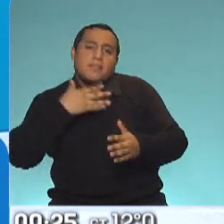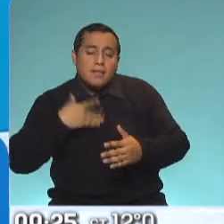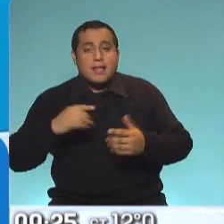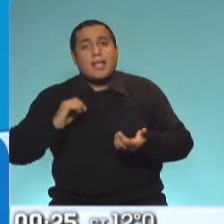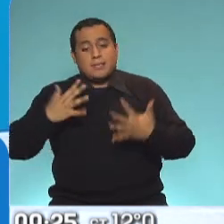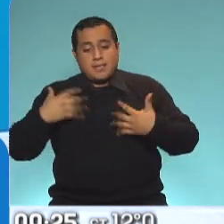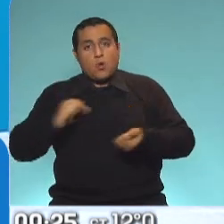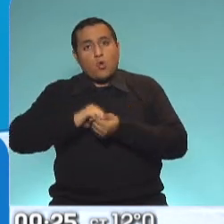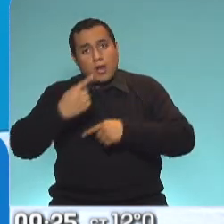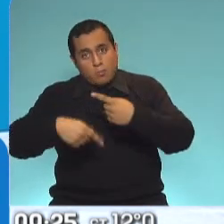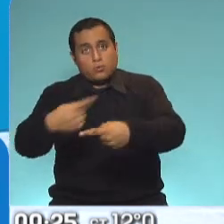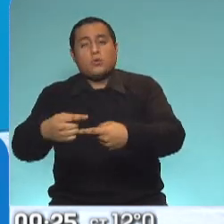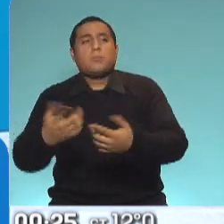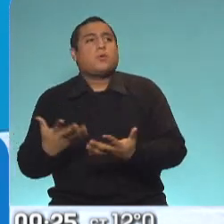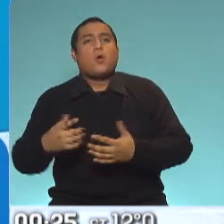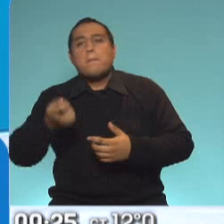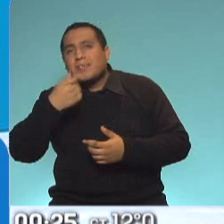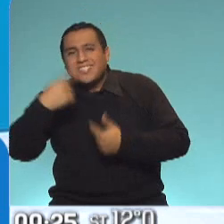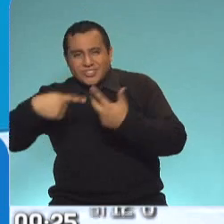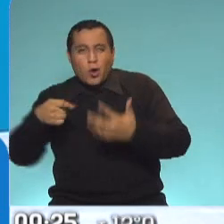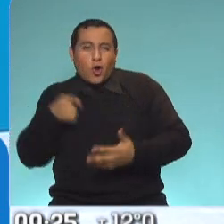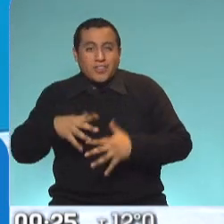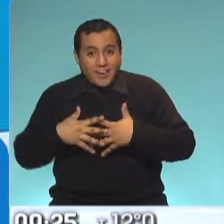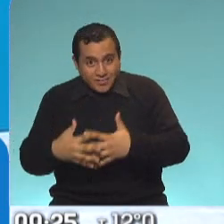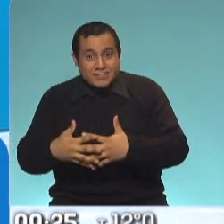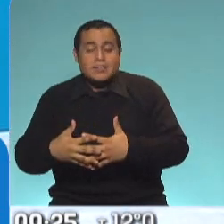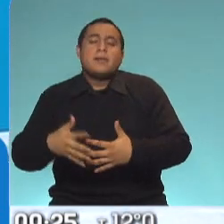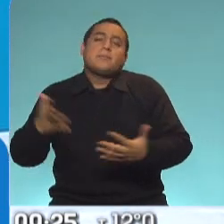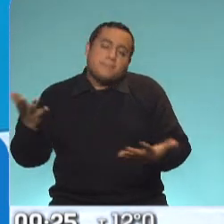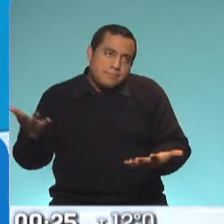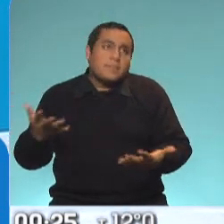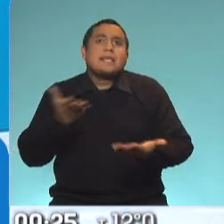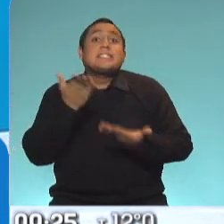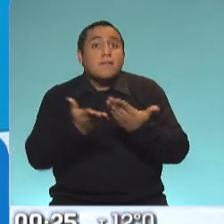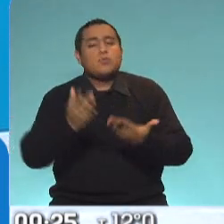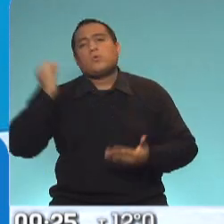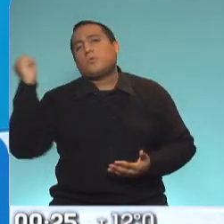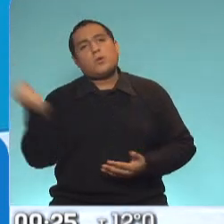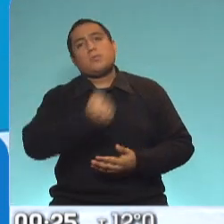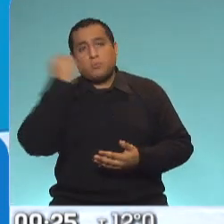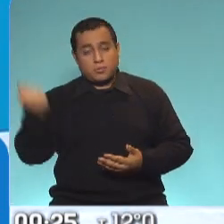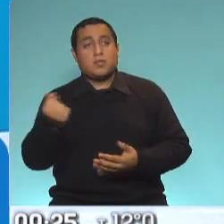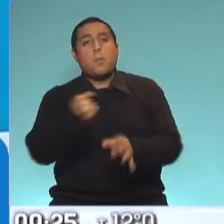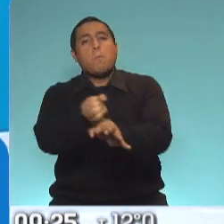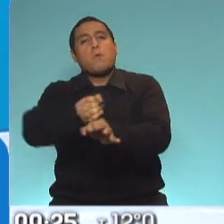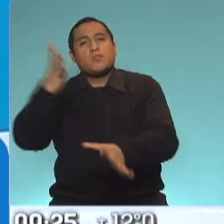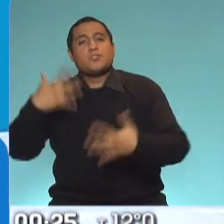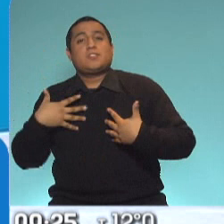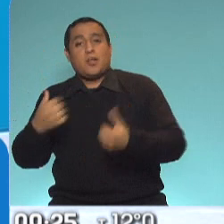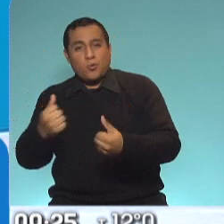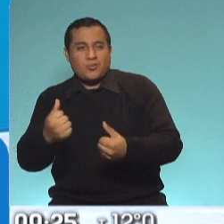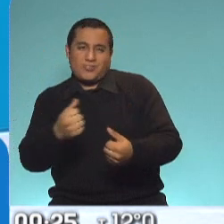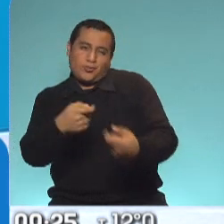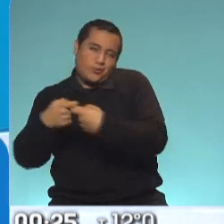reproductiva, en la búsqueda de métodos anticonceptivos, esta demanda es un servicio esencial. A los profesionales de salud, a mis